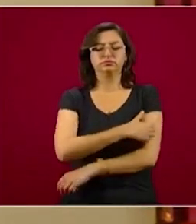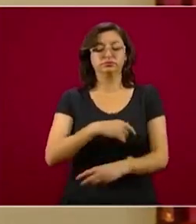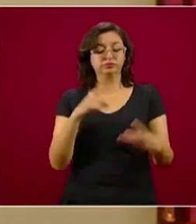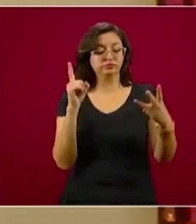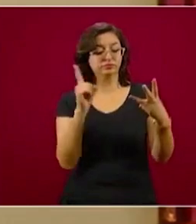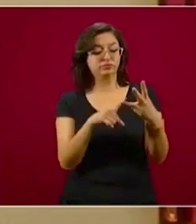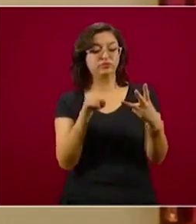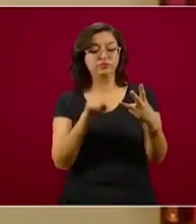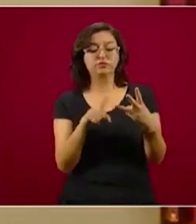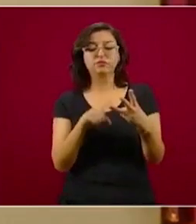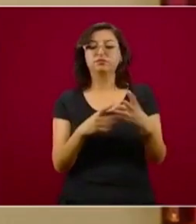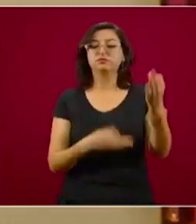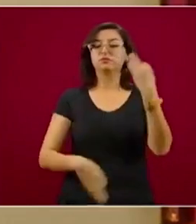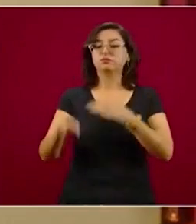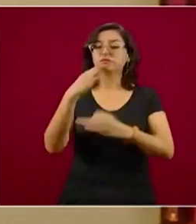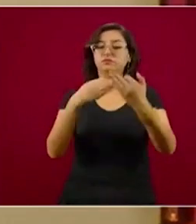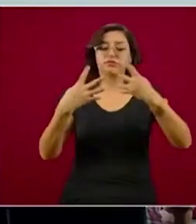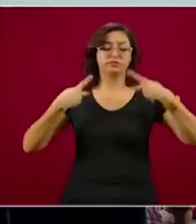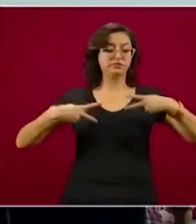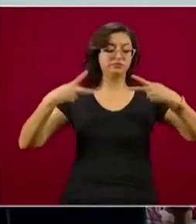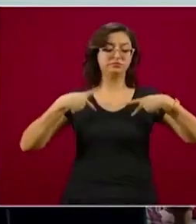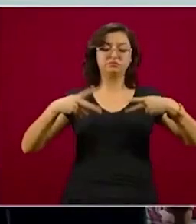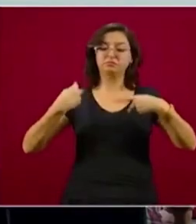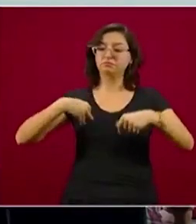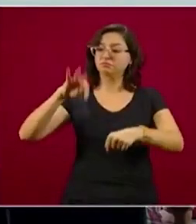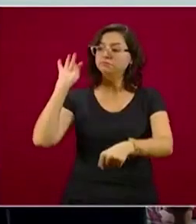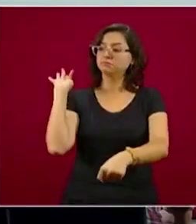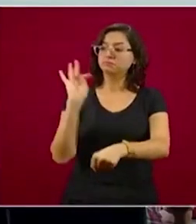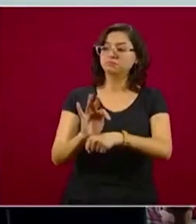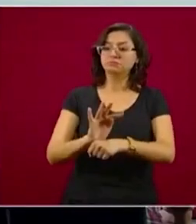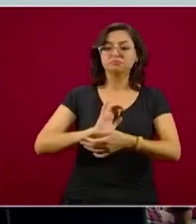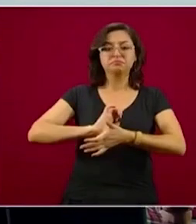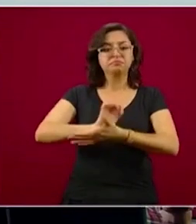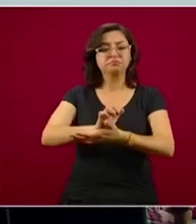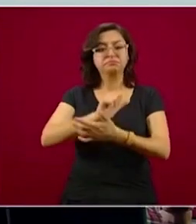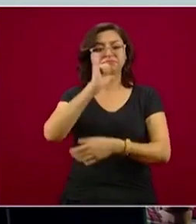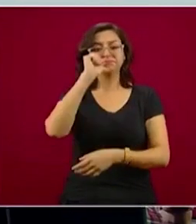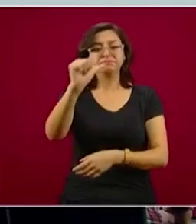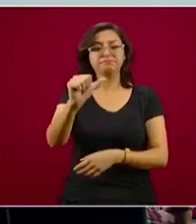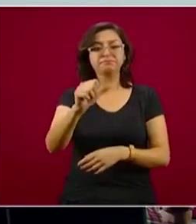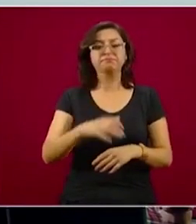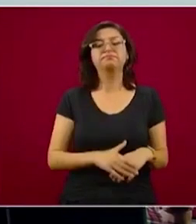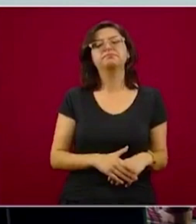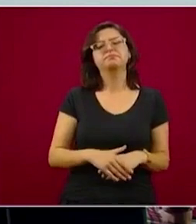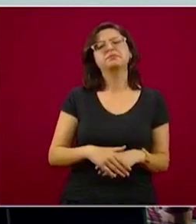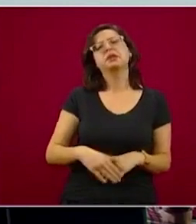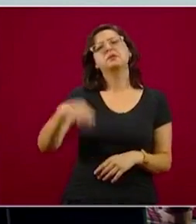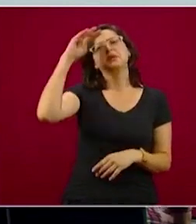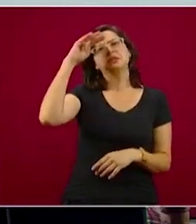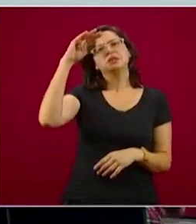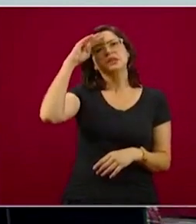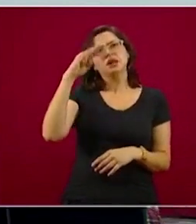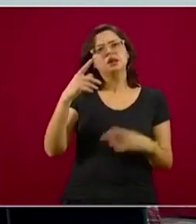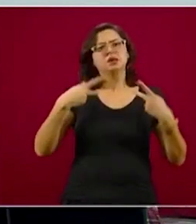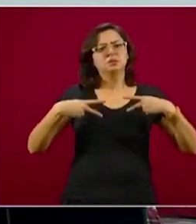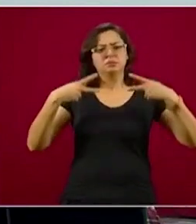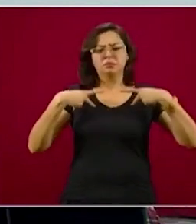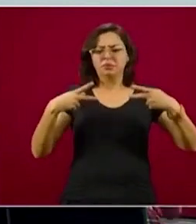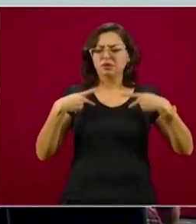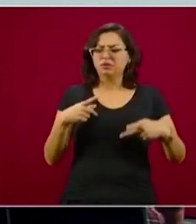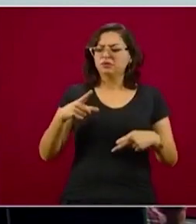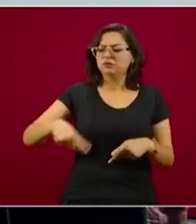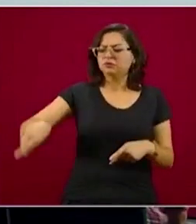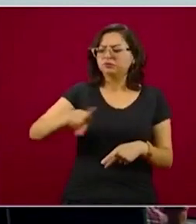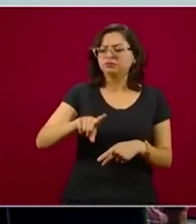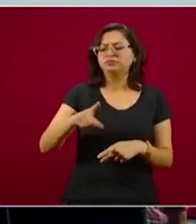Aquí pensamos, por ejemplo, en los pacientes vulnerables a las formas más graves de COVID,